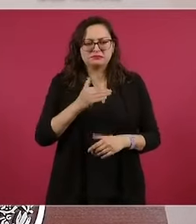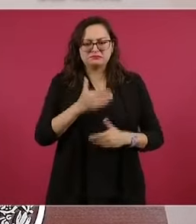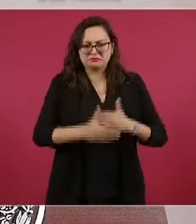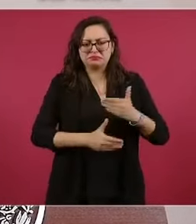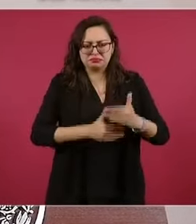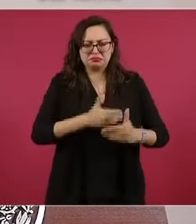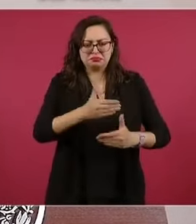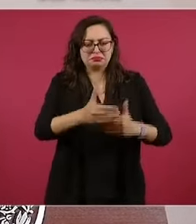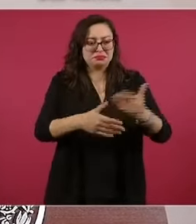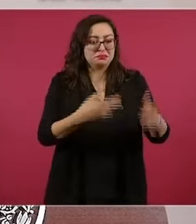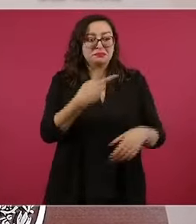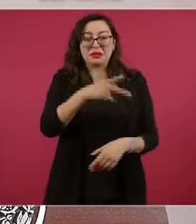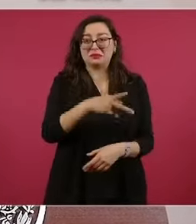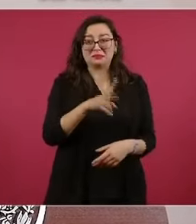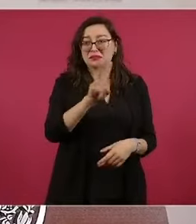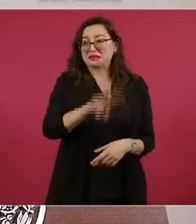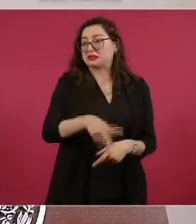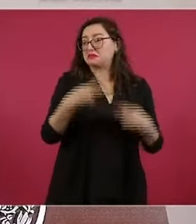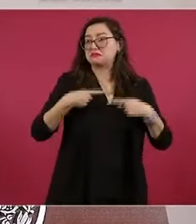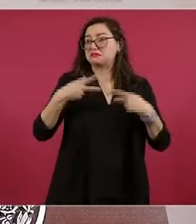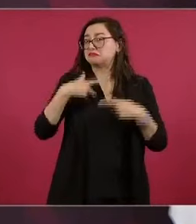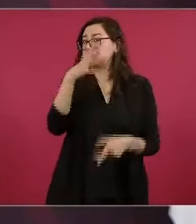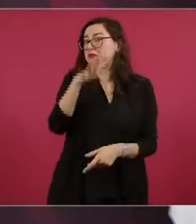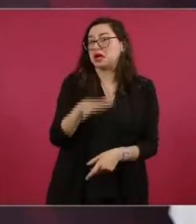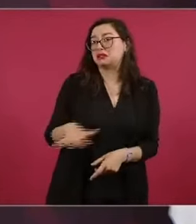No tiene ningún efecto.